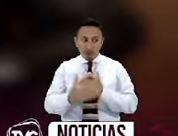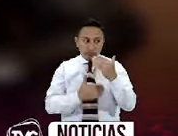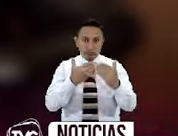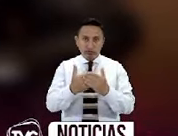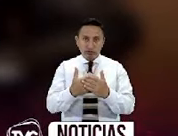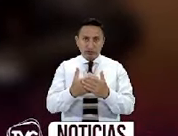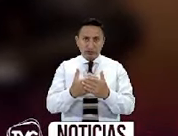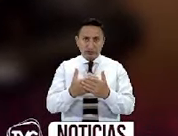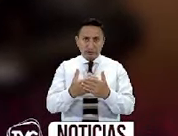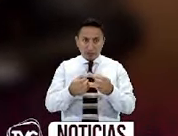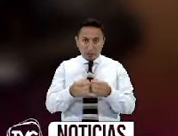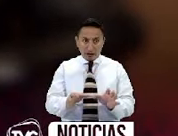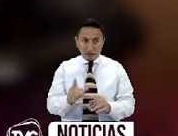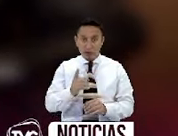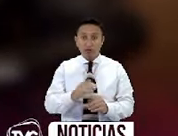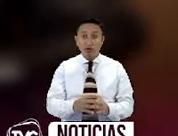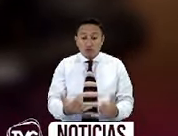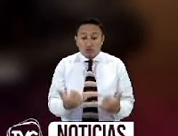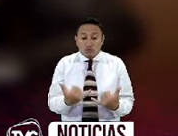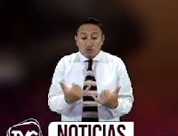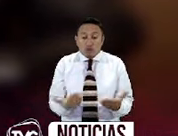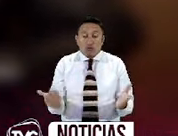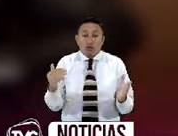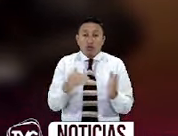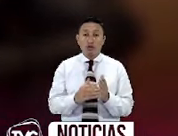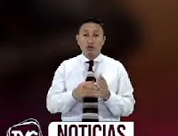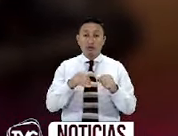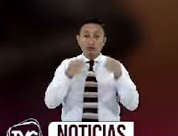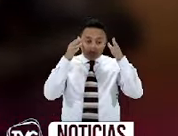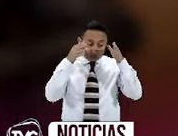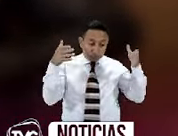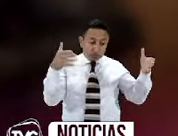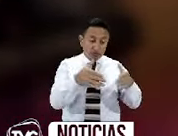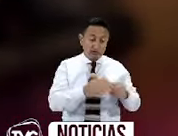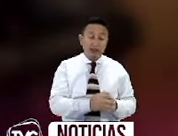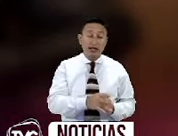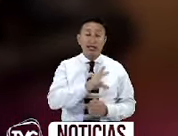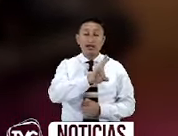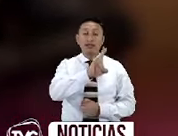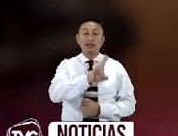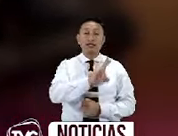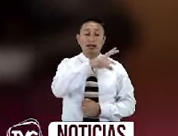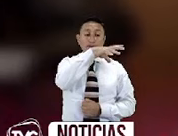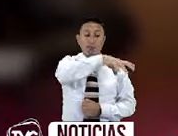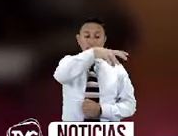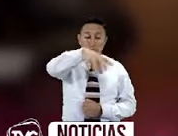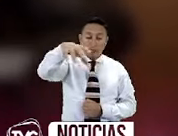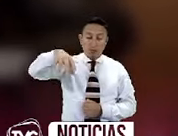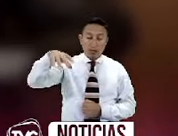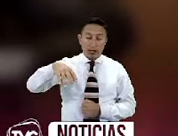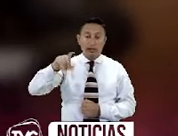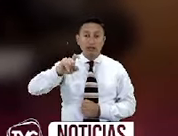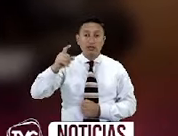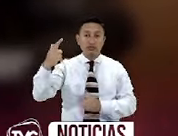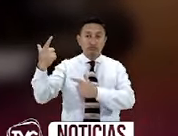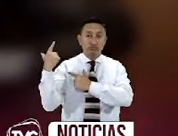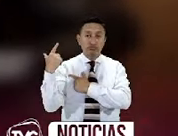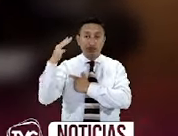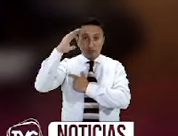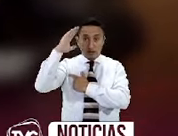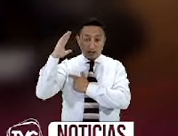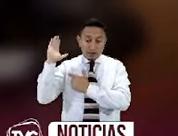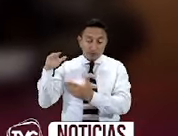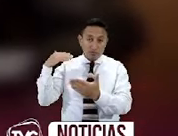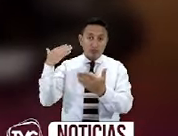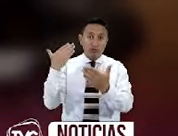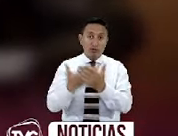hoy presentamos un estado de excepción focalizado en las provincias que más necesitan que las Fuerzas Armadas y la Policía Nacional